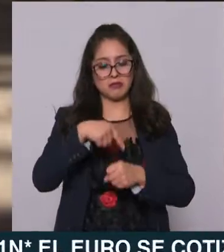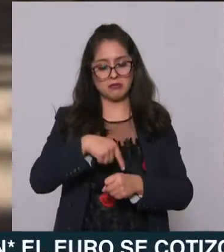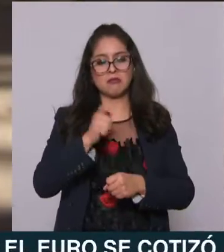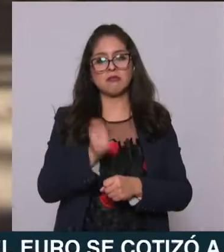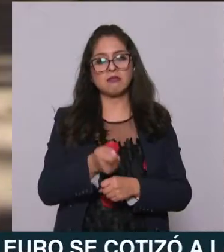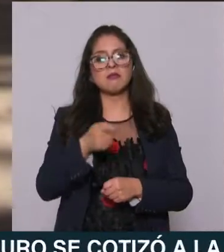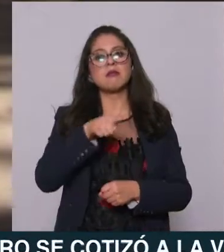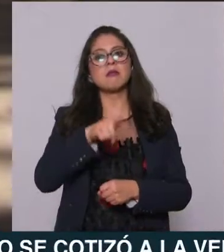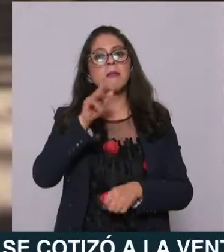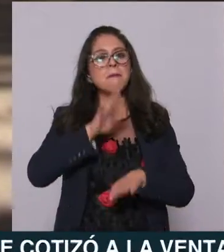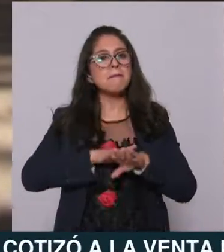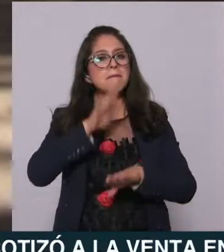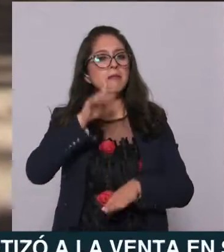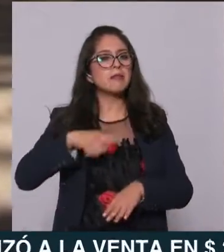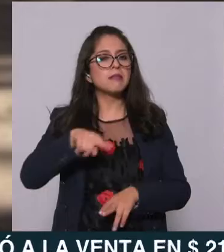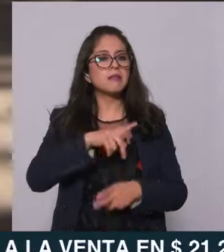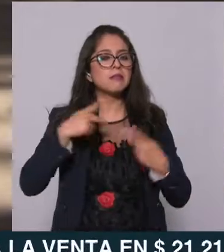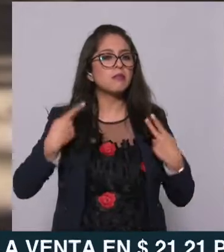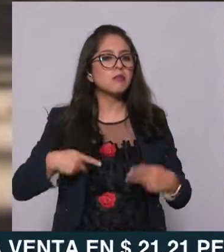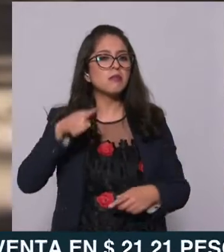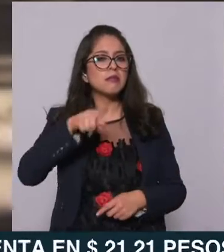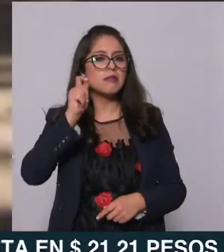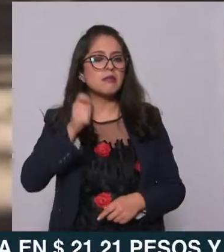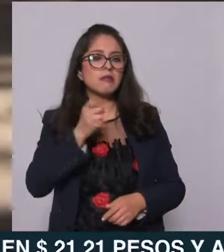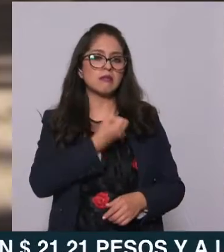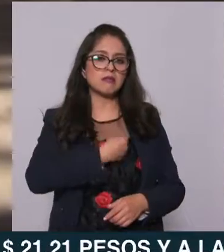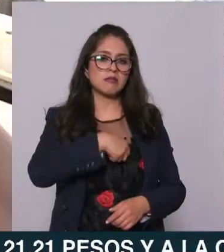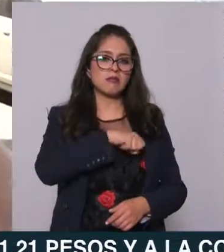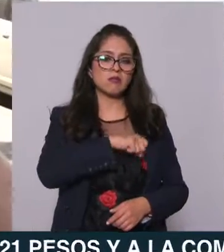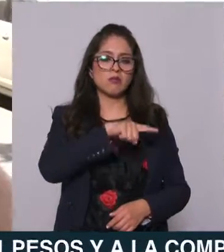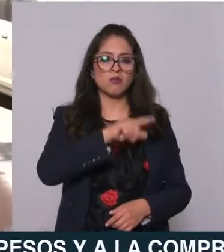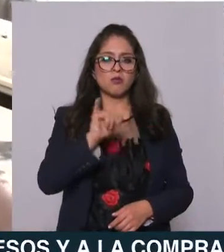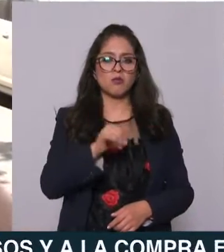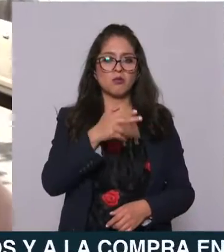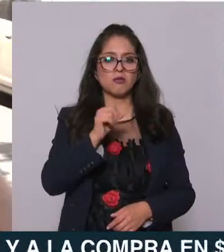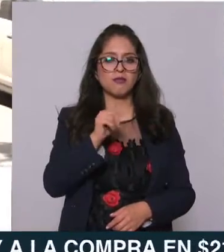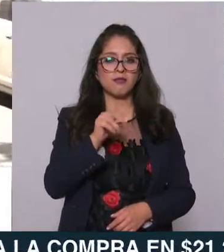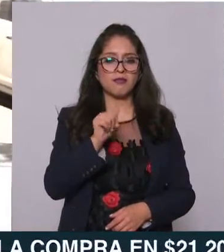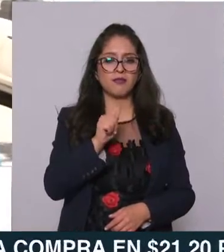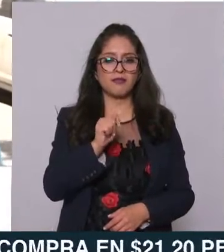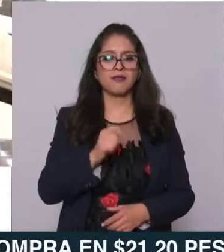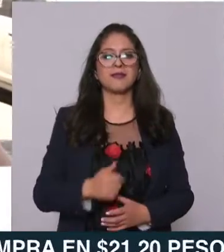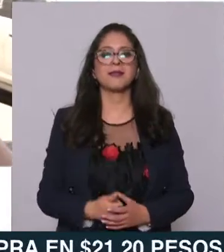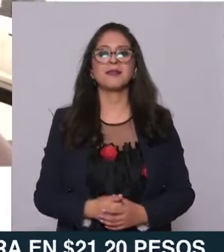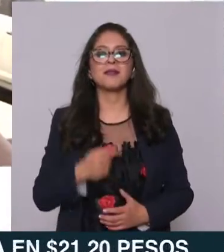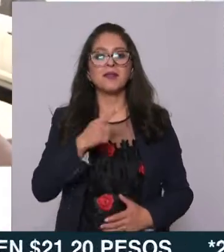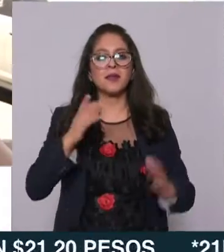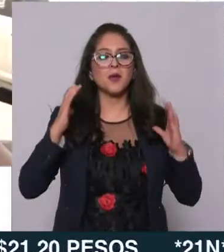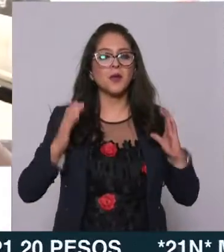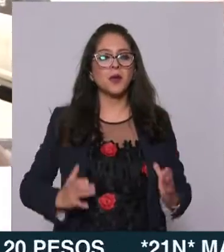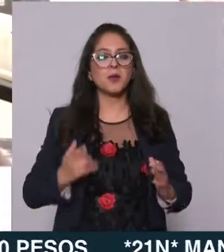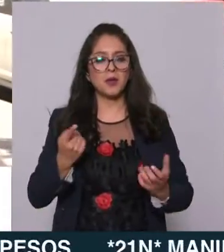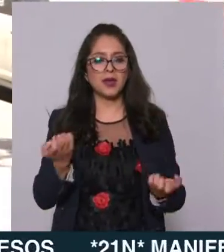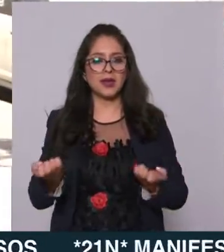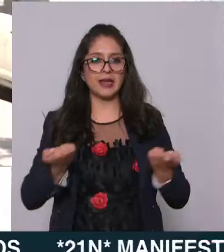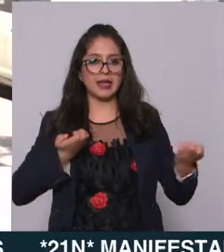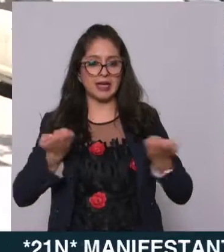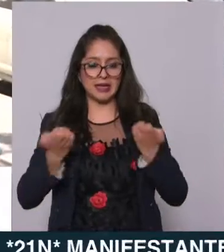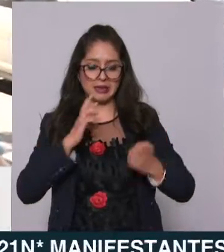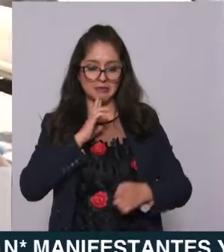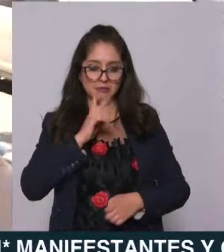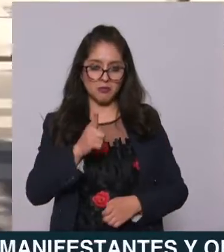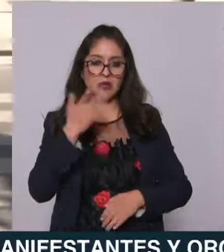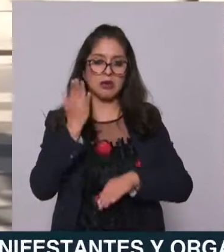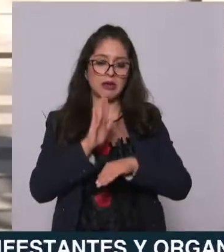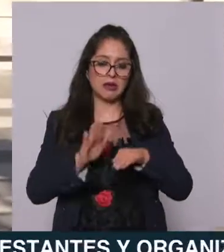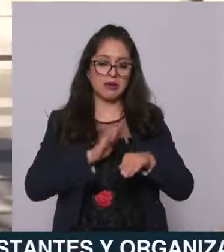Entre los que más escucharon fue la salud, como Josafat. Tener un cuerpo más fitness y salir mejor en la